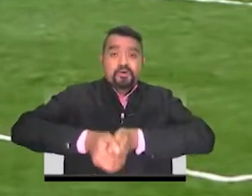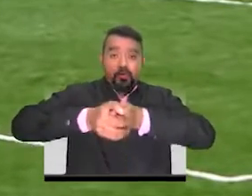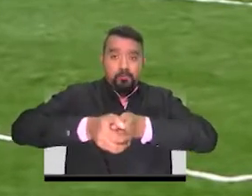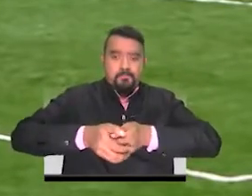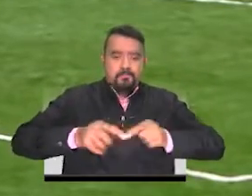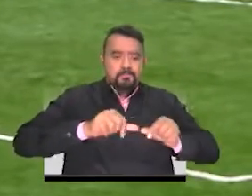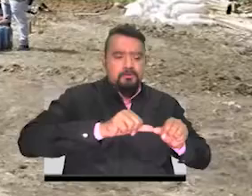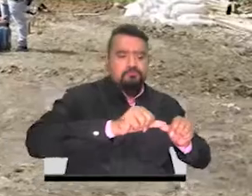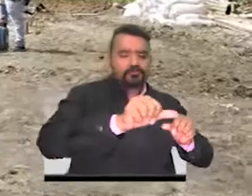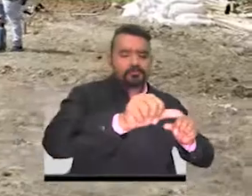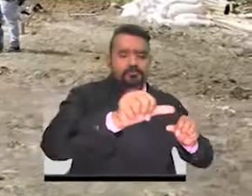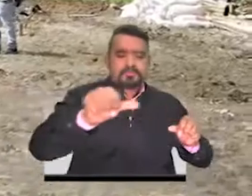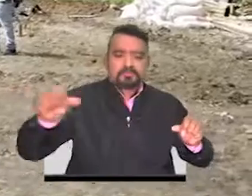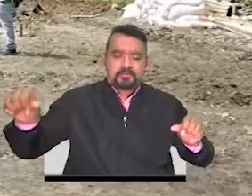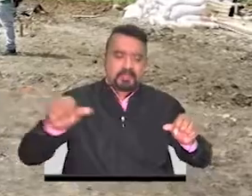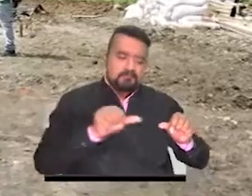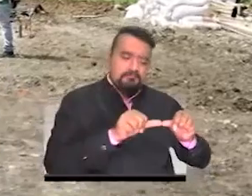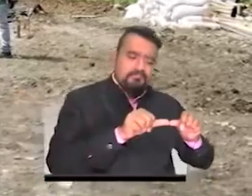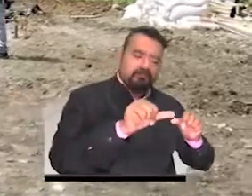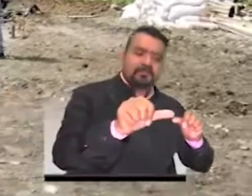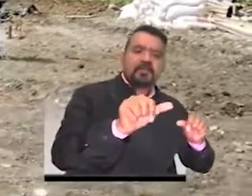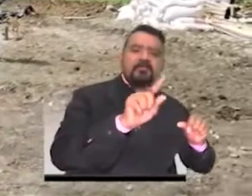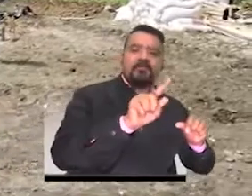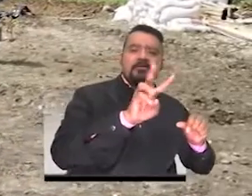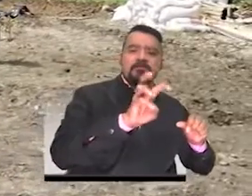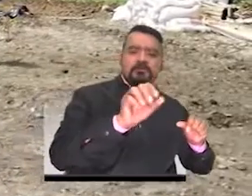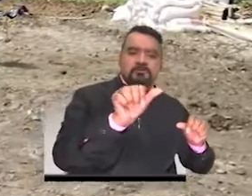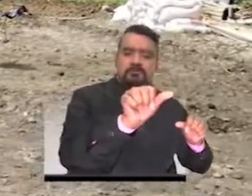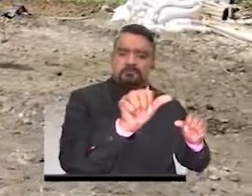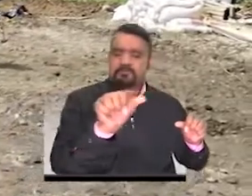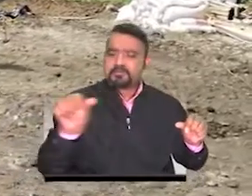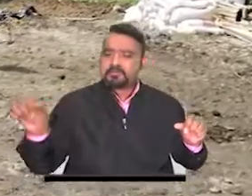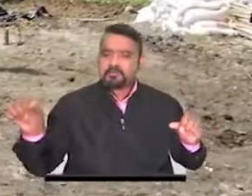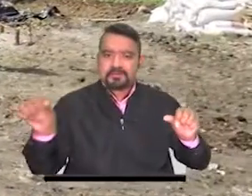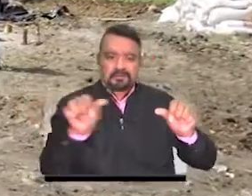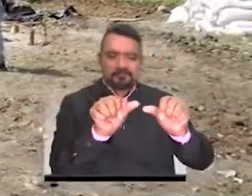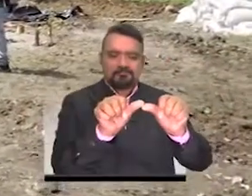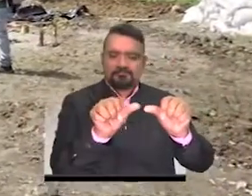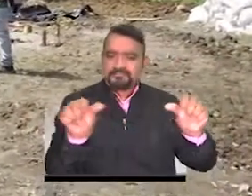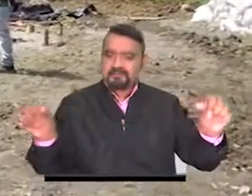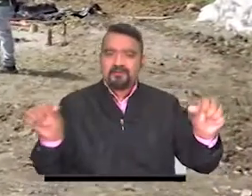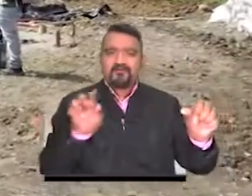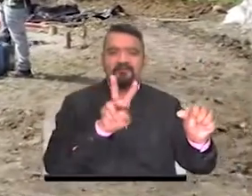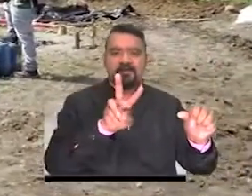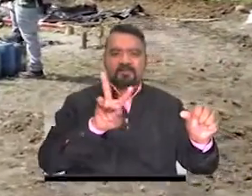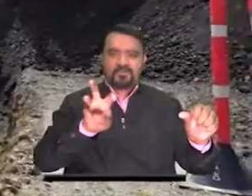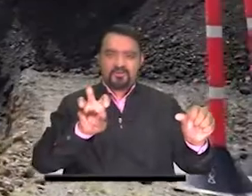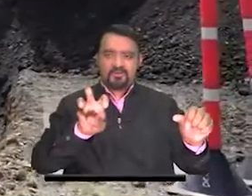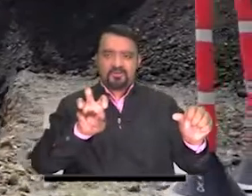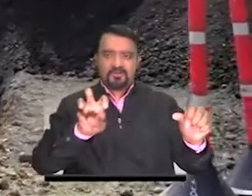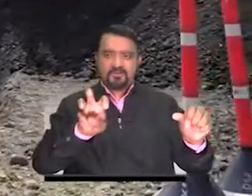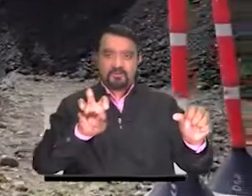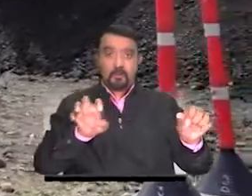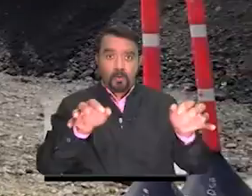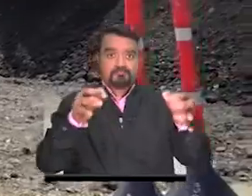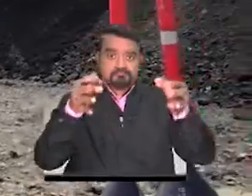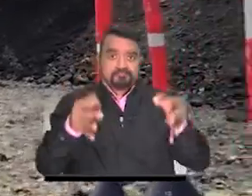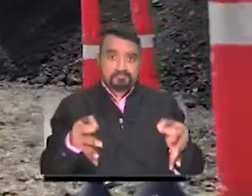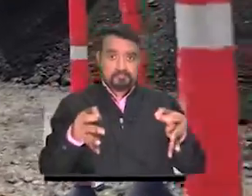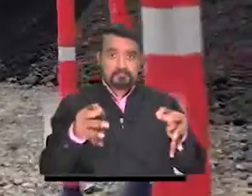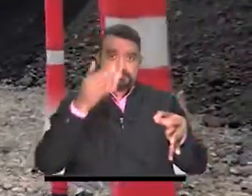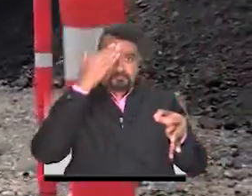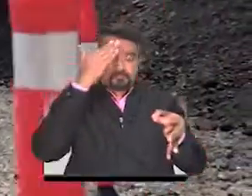por 28 metros que cumple con todos los requisitos, todas las exigencias de una cancha